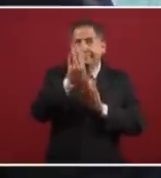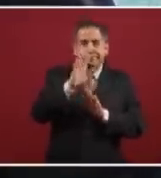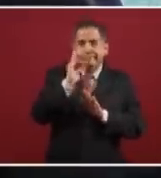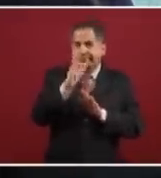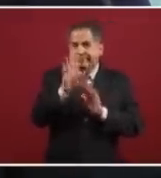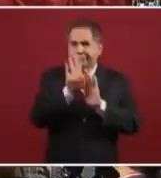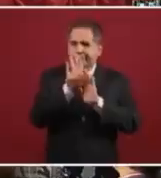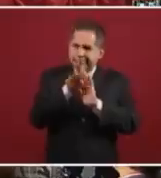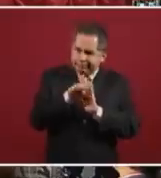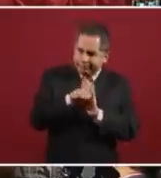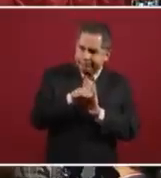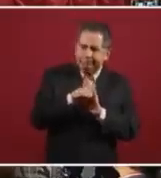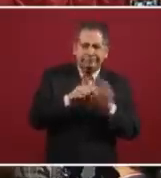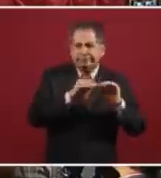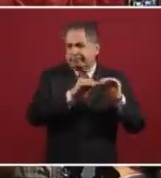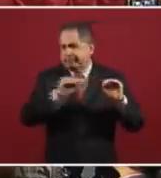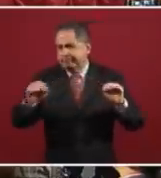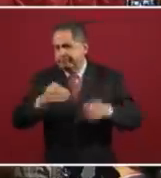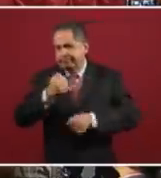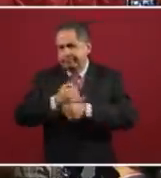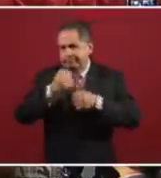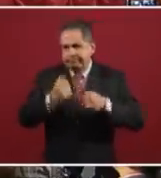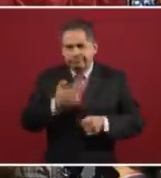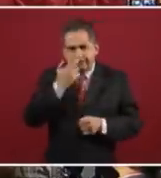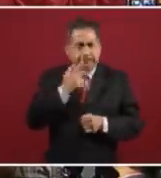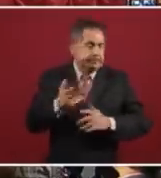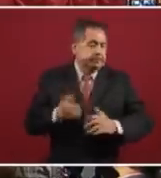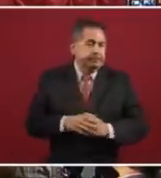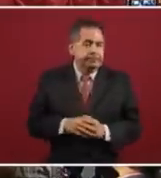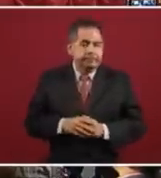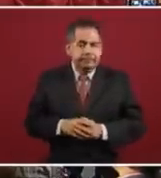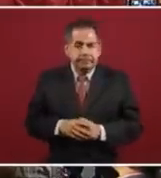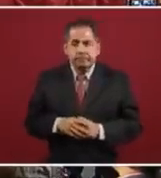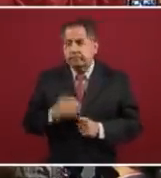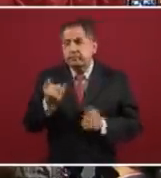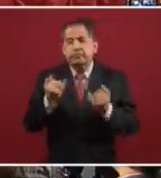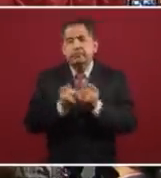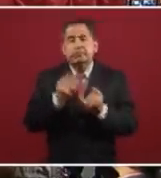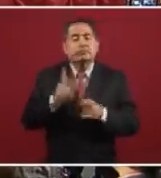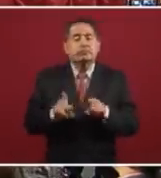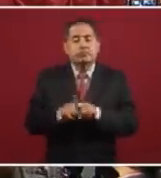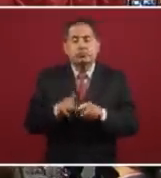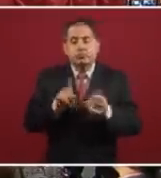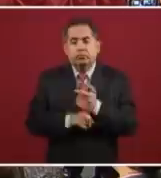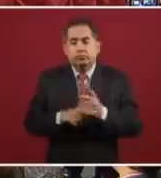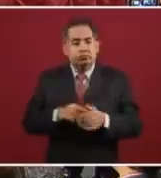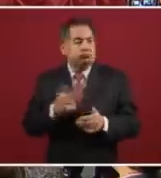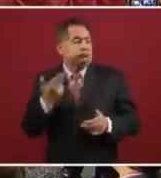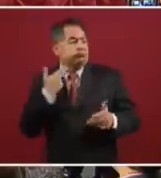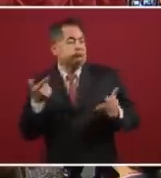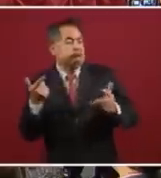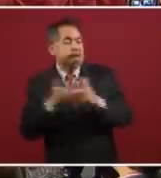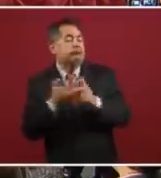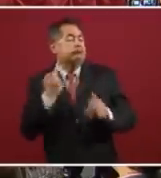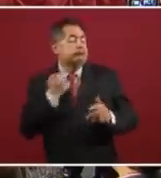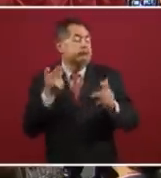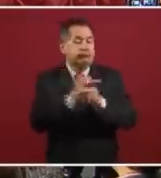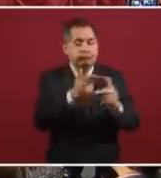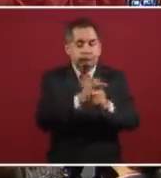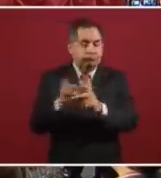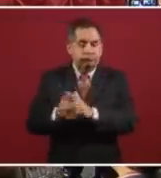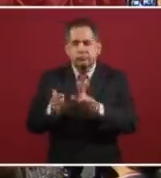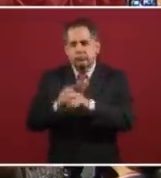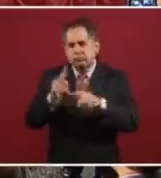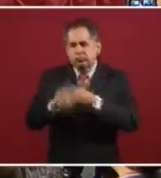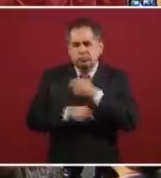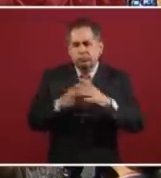la percepción de inseguridad. Y lo mismo sucede con la gráfica de homicidios. Voy